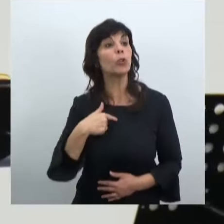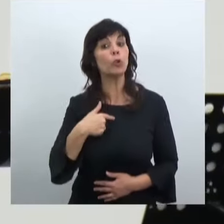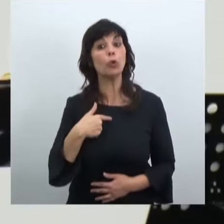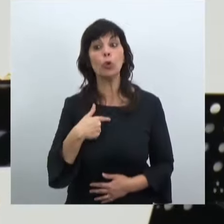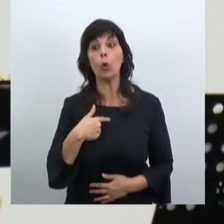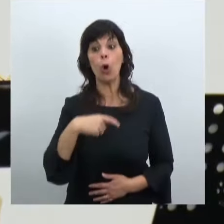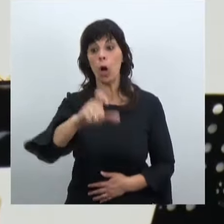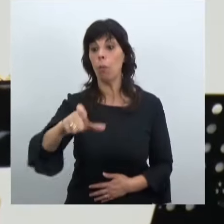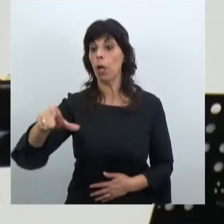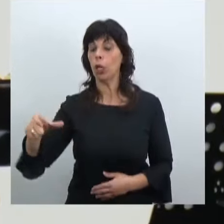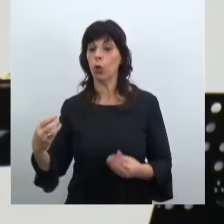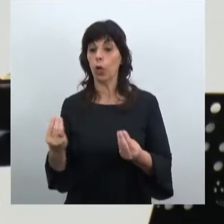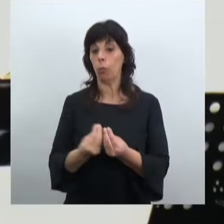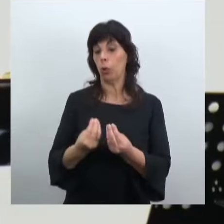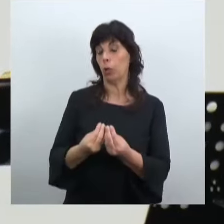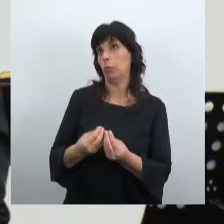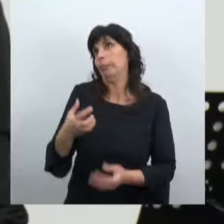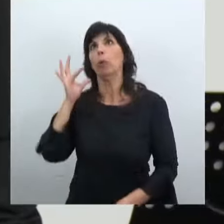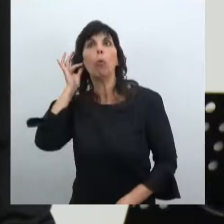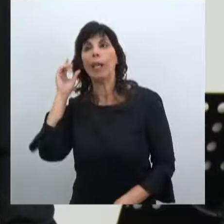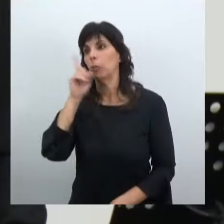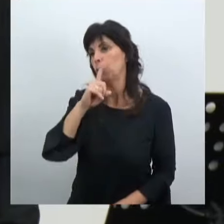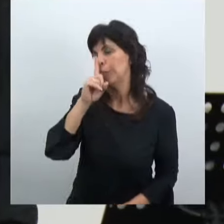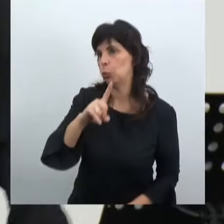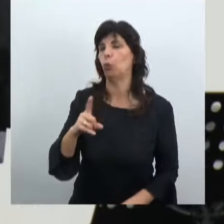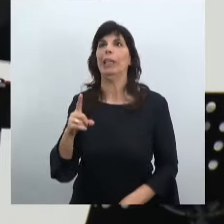gente prostituta,